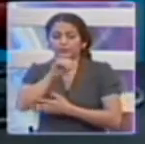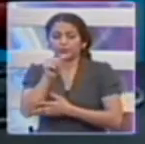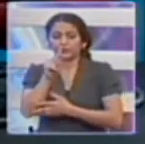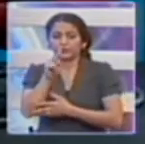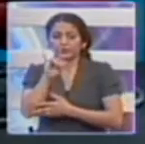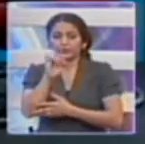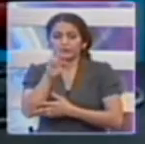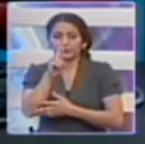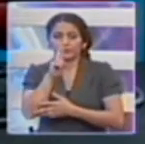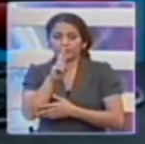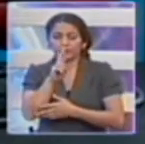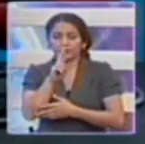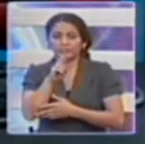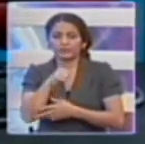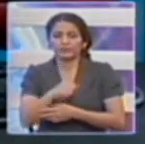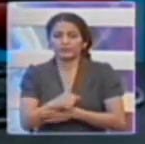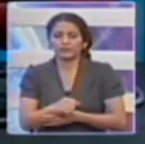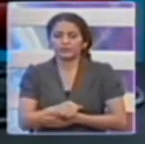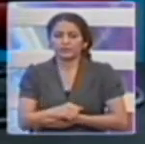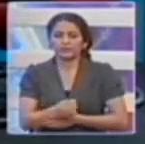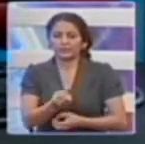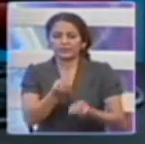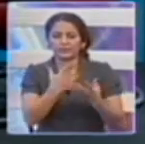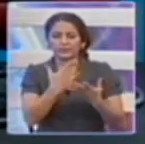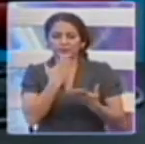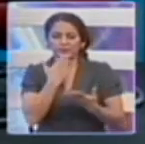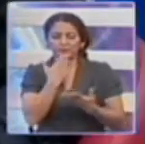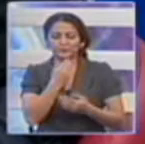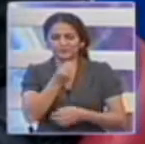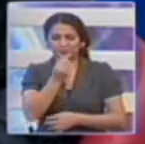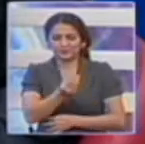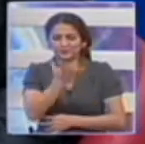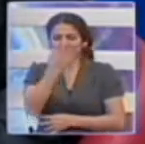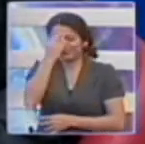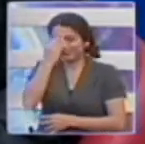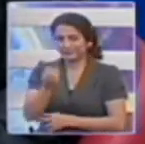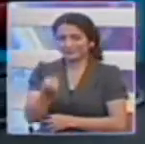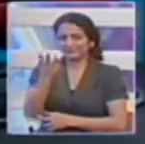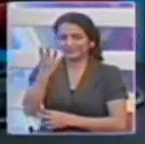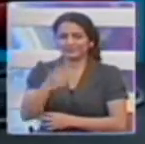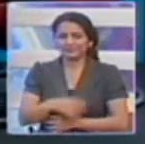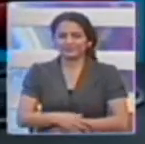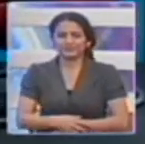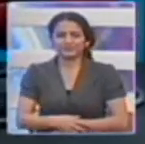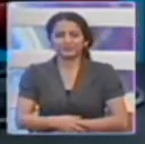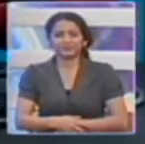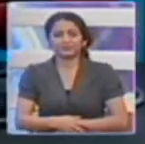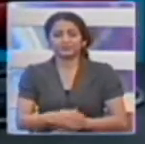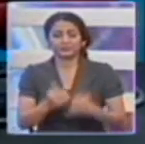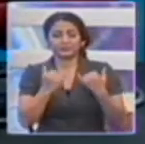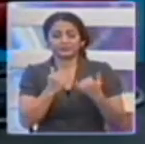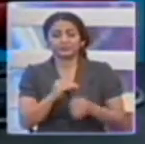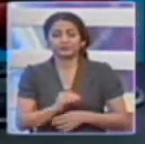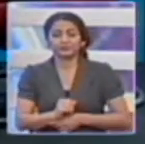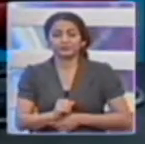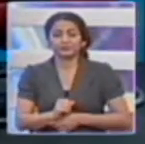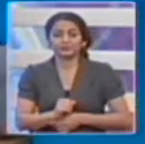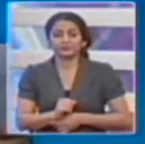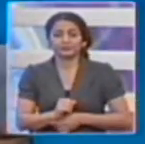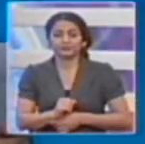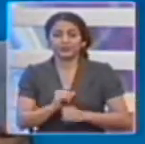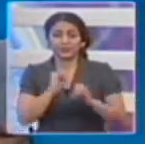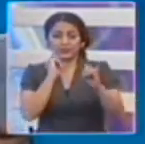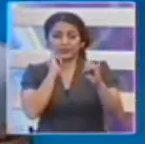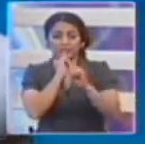nosotros esta mañana. ¿Cómo le va? Buenos días, economista, bienvenido. Sí, buenos días, un placer estar aquí. ¿Qué es lo que plantea el Instituto de Ecuatoriano de